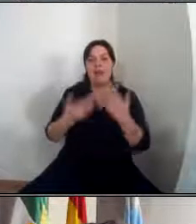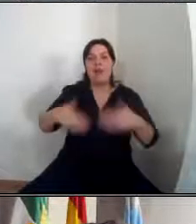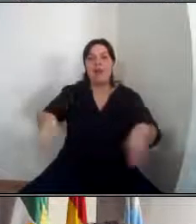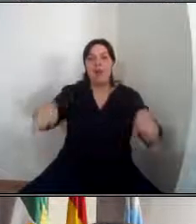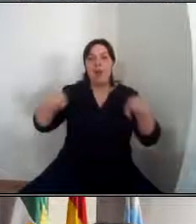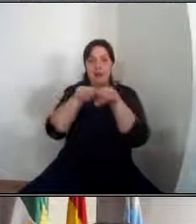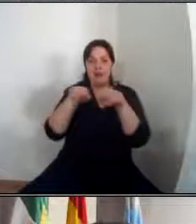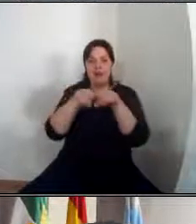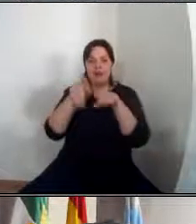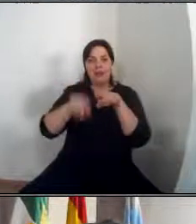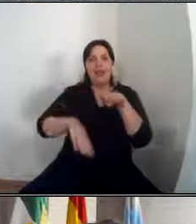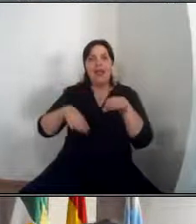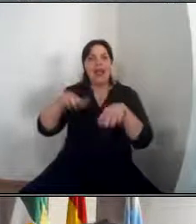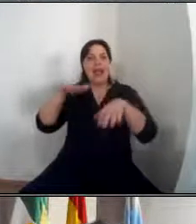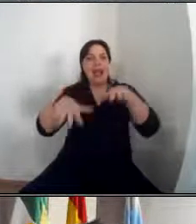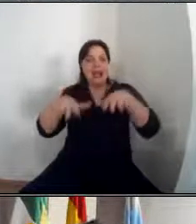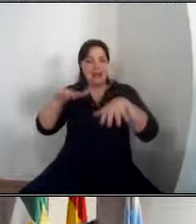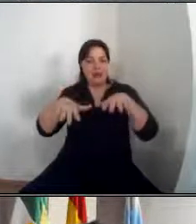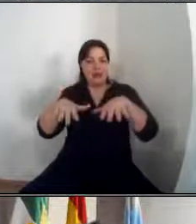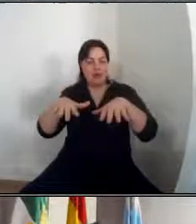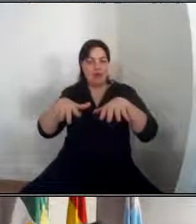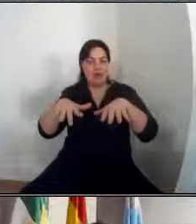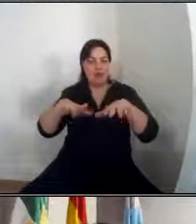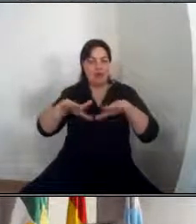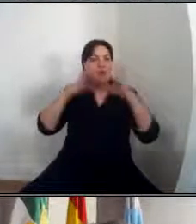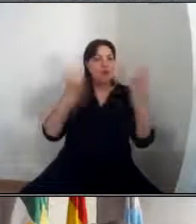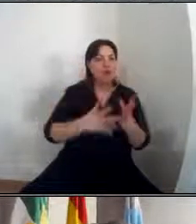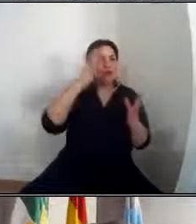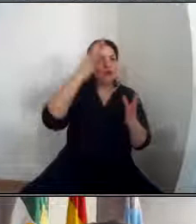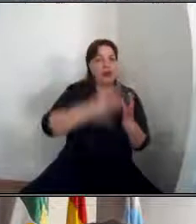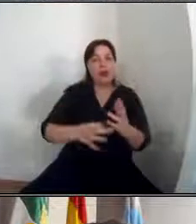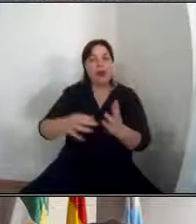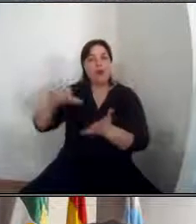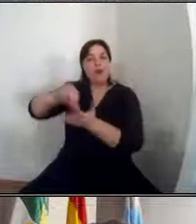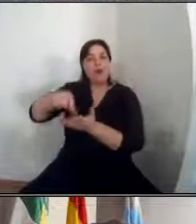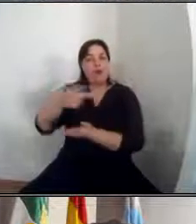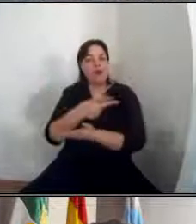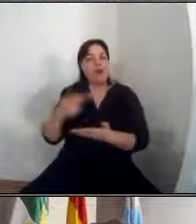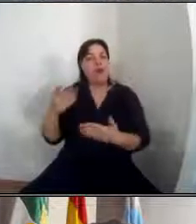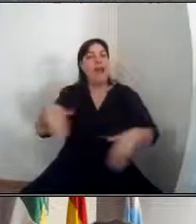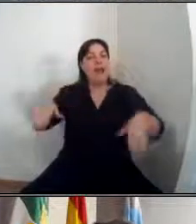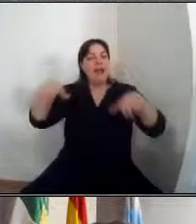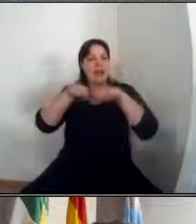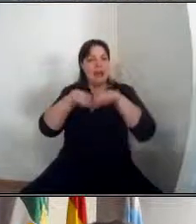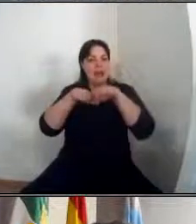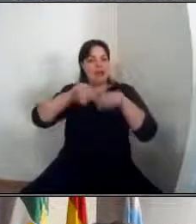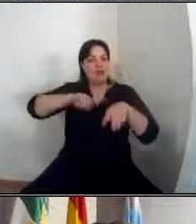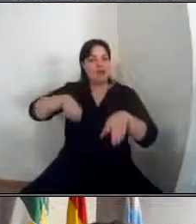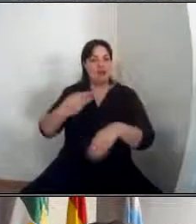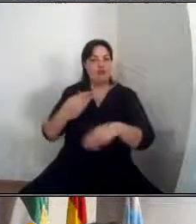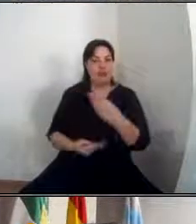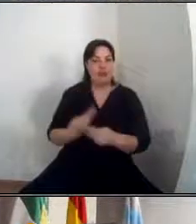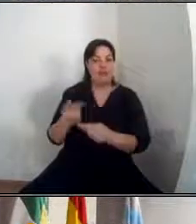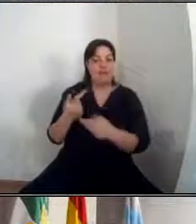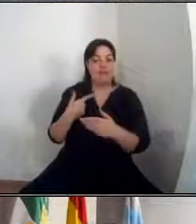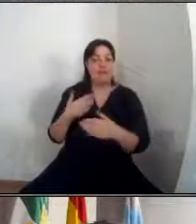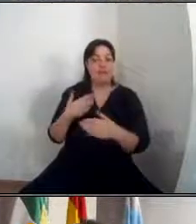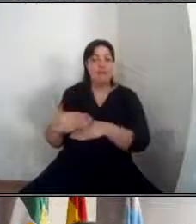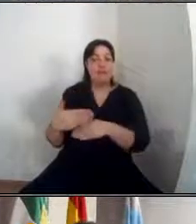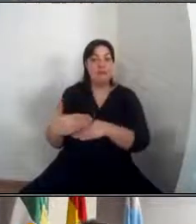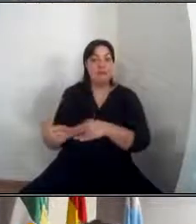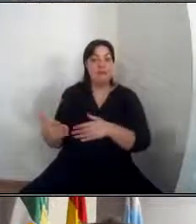ese equilibrio entre el mundo rural y urbano. Y en este periodo que ahora